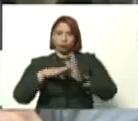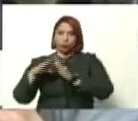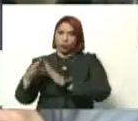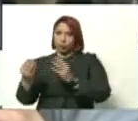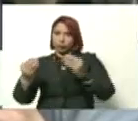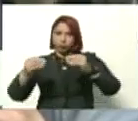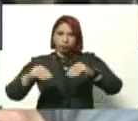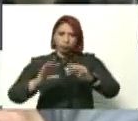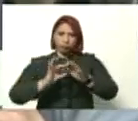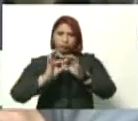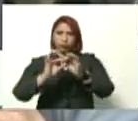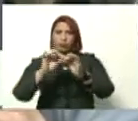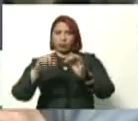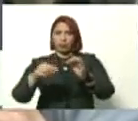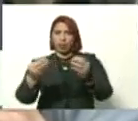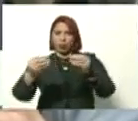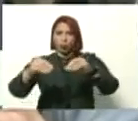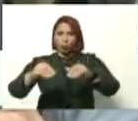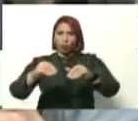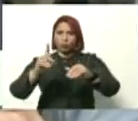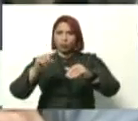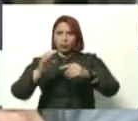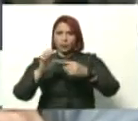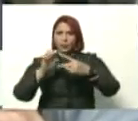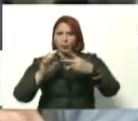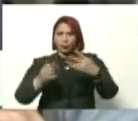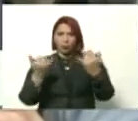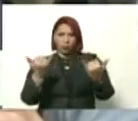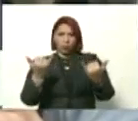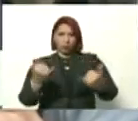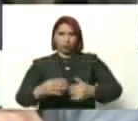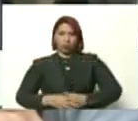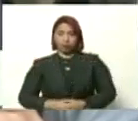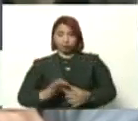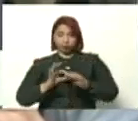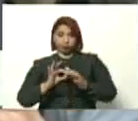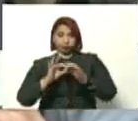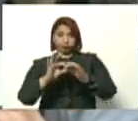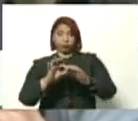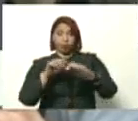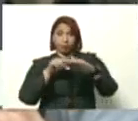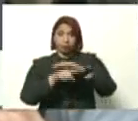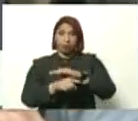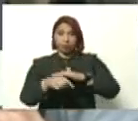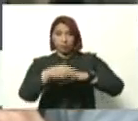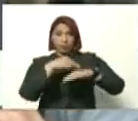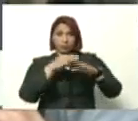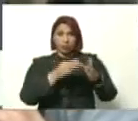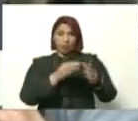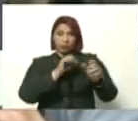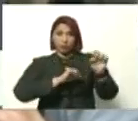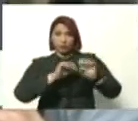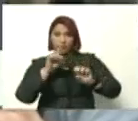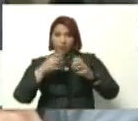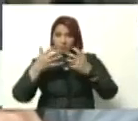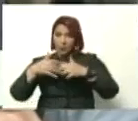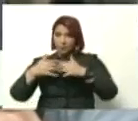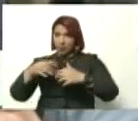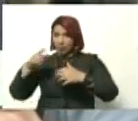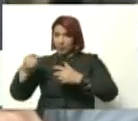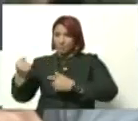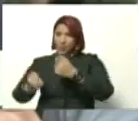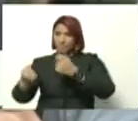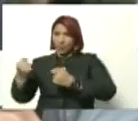conjunta. Hay una alianza estratégica que fue recientemente consolidada entre el Ministerio de la Defensa, Ministerio de Industria y Ministerio de